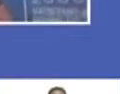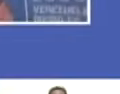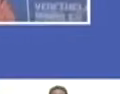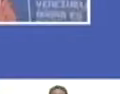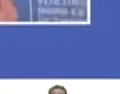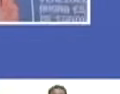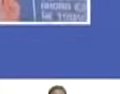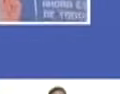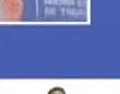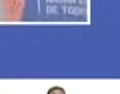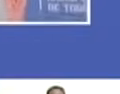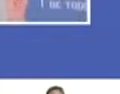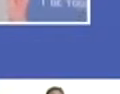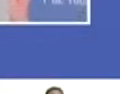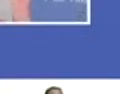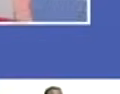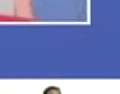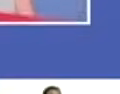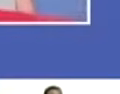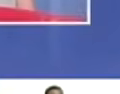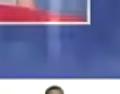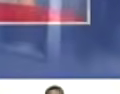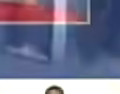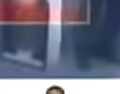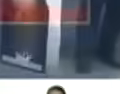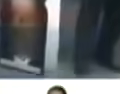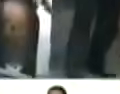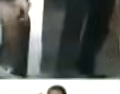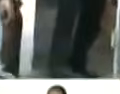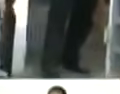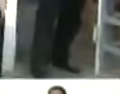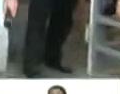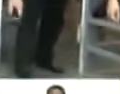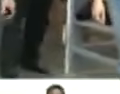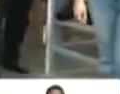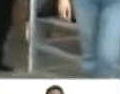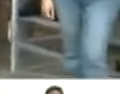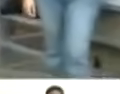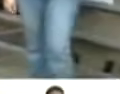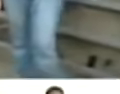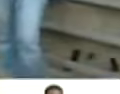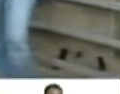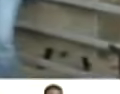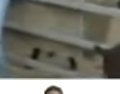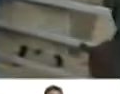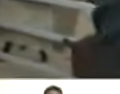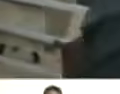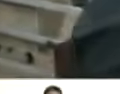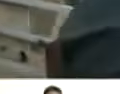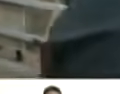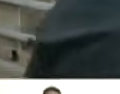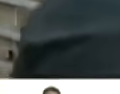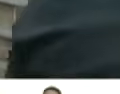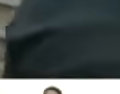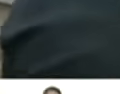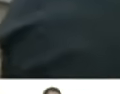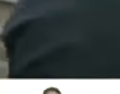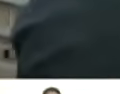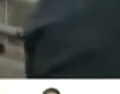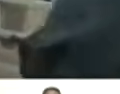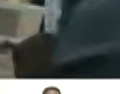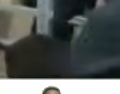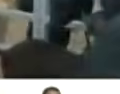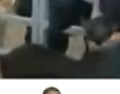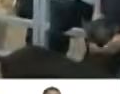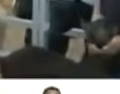histórico que cumplió hoy 25 años. Y estamos en la primera estación, presidente, que tiene que ver con toda